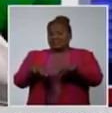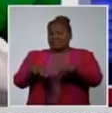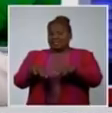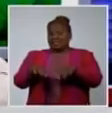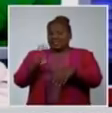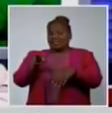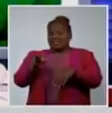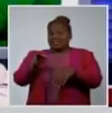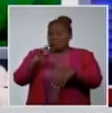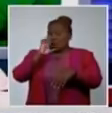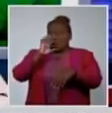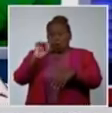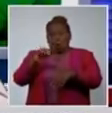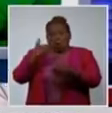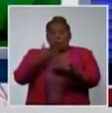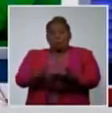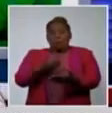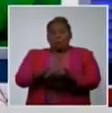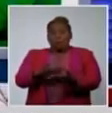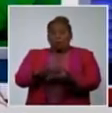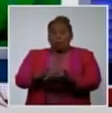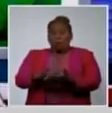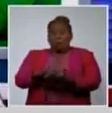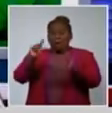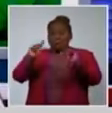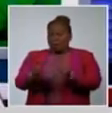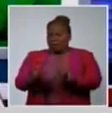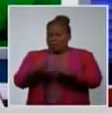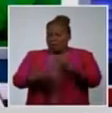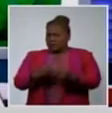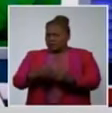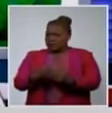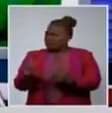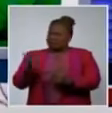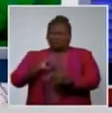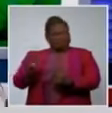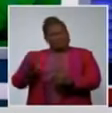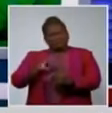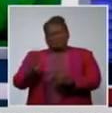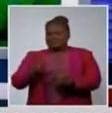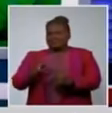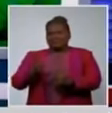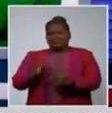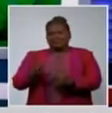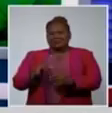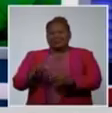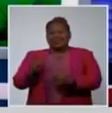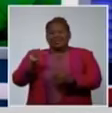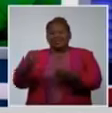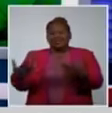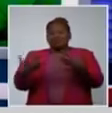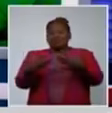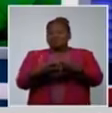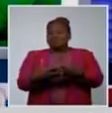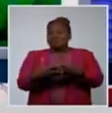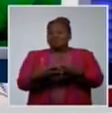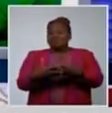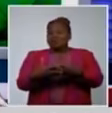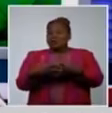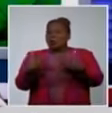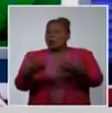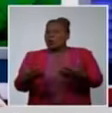mundo lo demuestra ser un mero no es precisamente esa la causa y tiene que ver mucho con algo que se vio